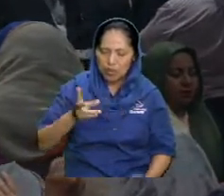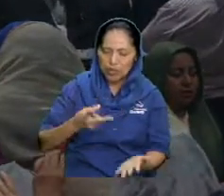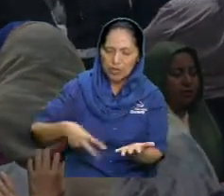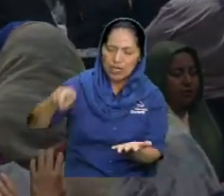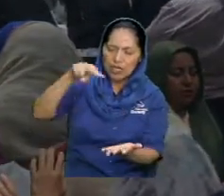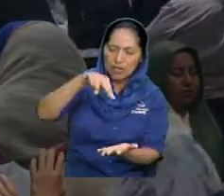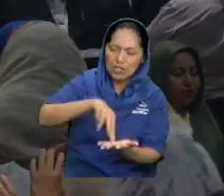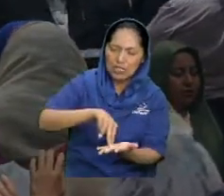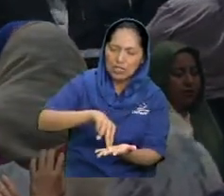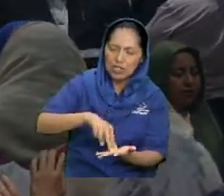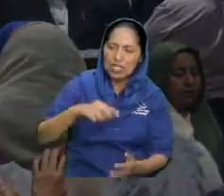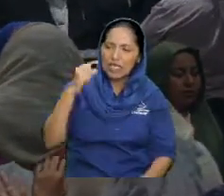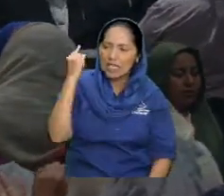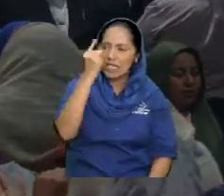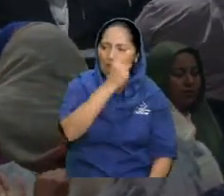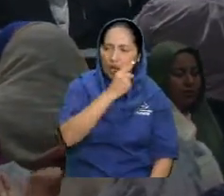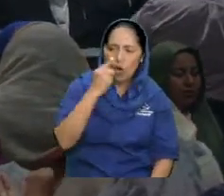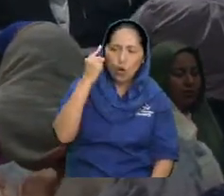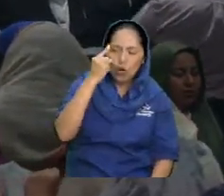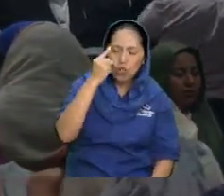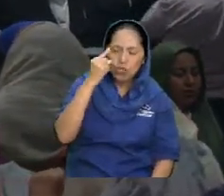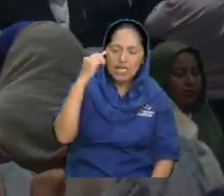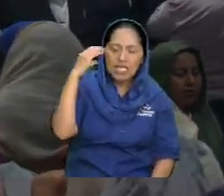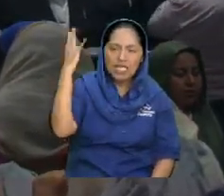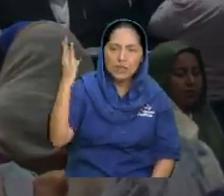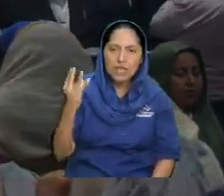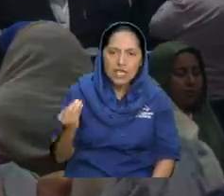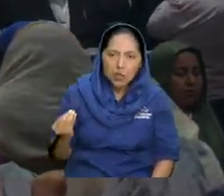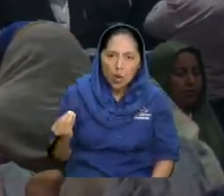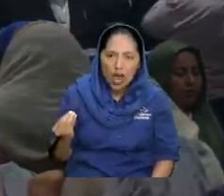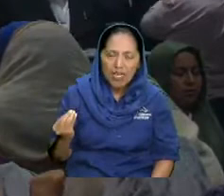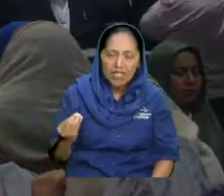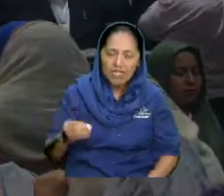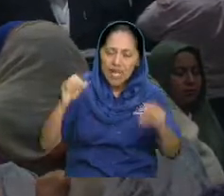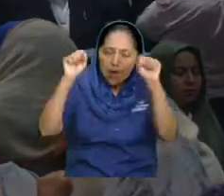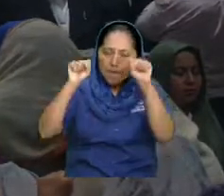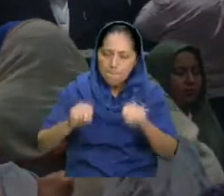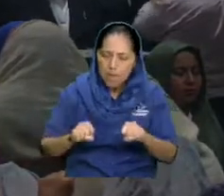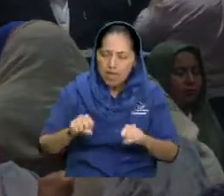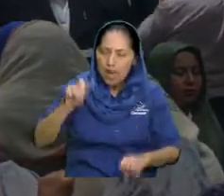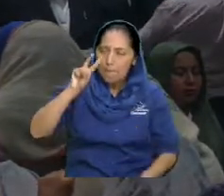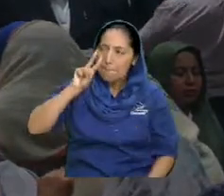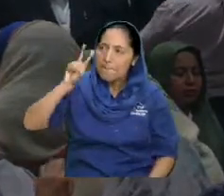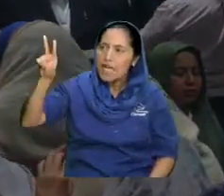se abran, papito lindo, por favor, que se abran para que miren el reino invisible.